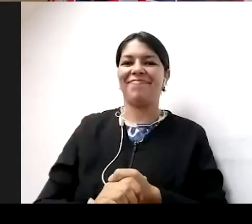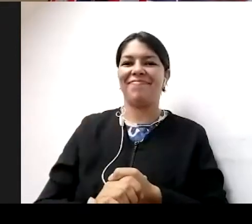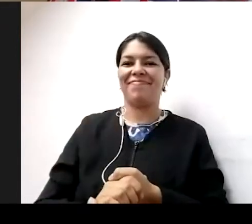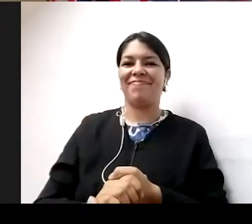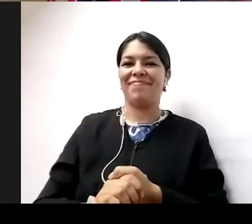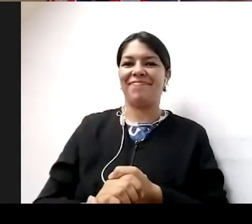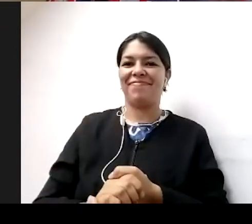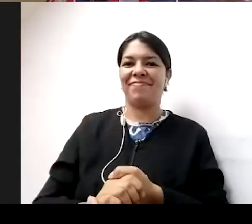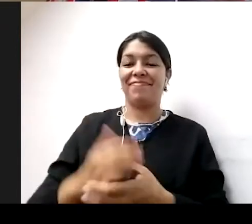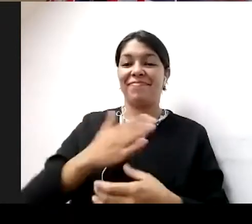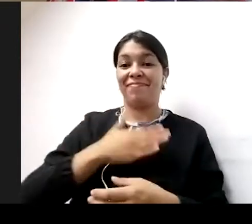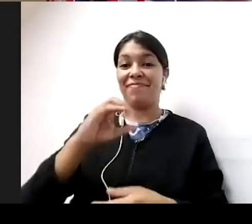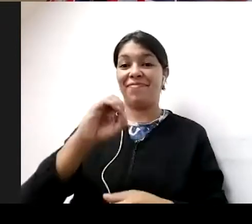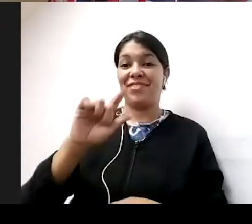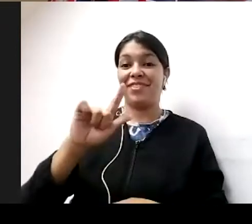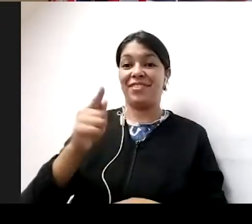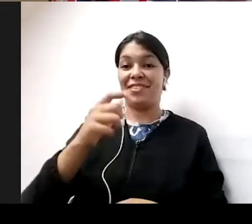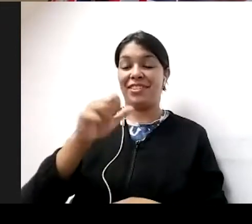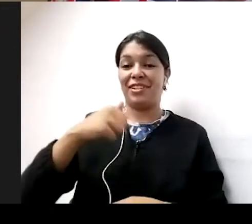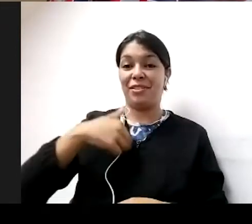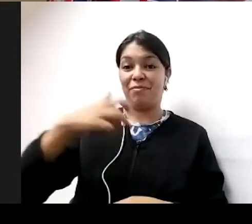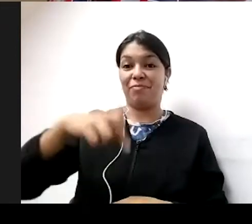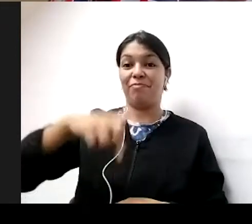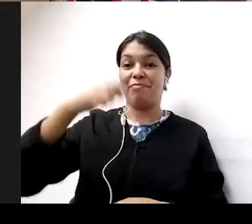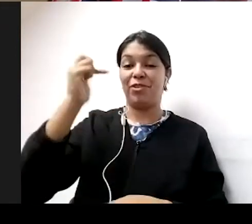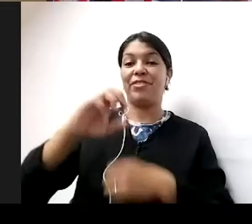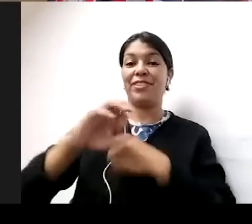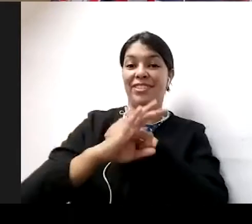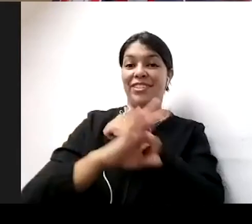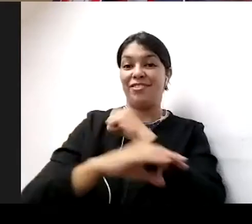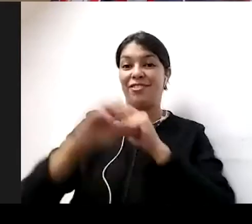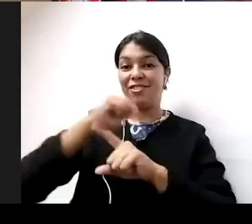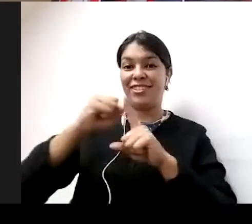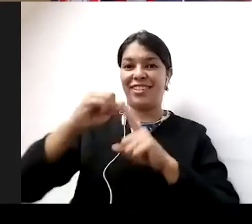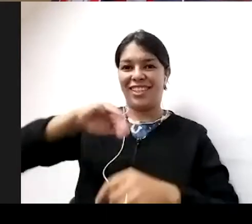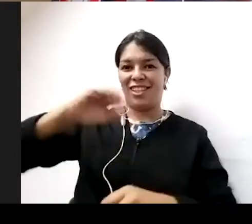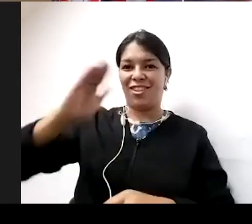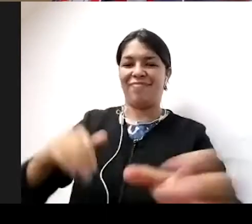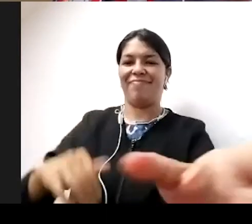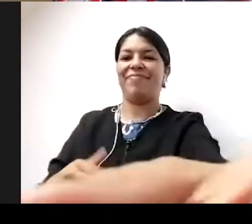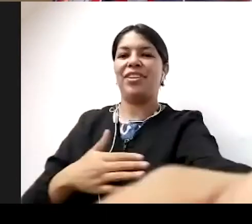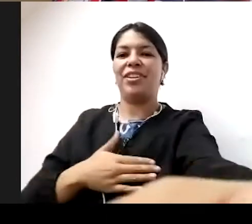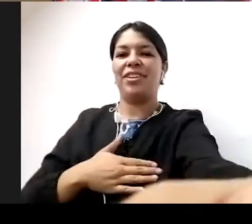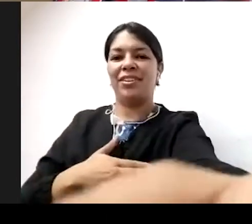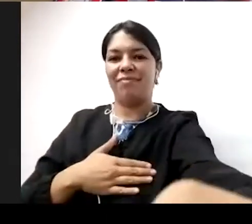Mi nombre es Olga Londoño y soy la profesional psicosocial para Antioquia.